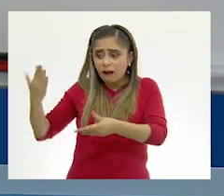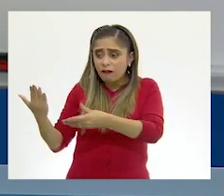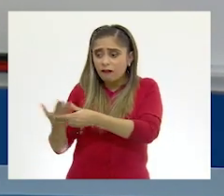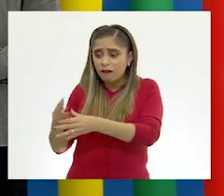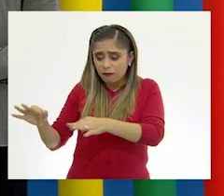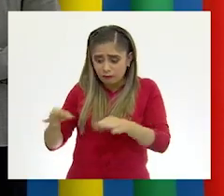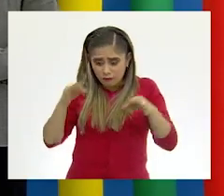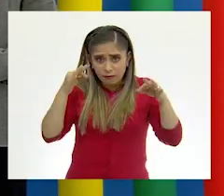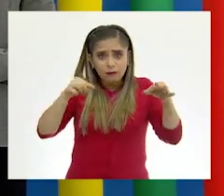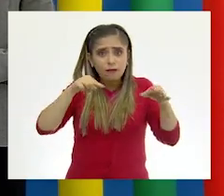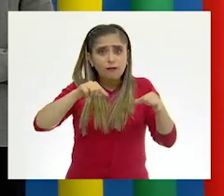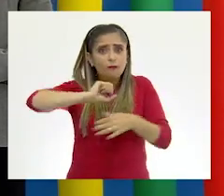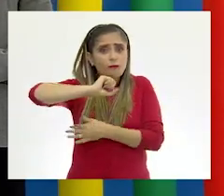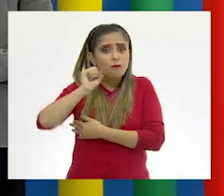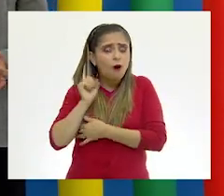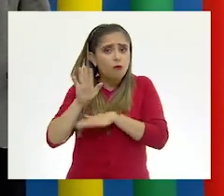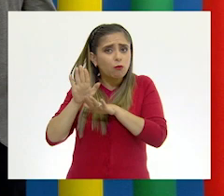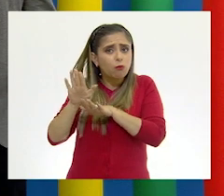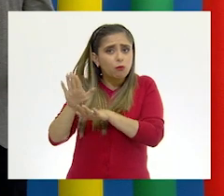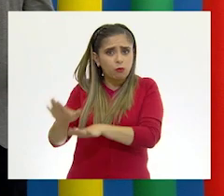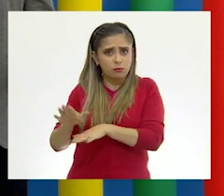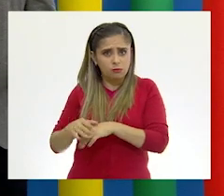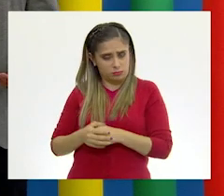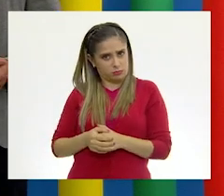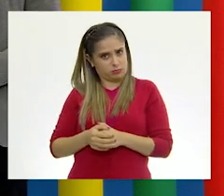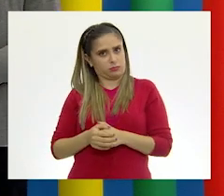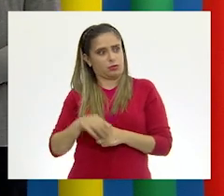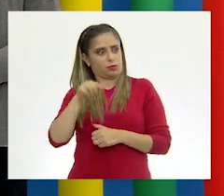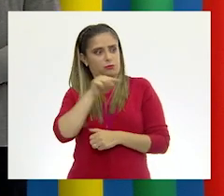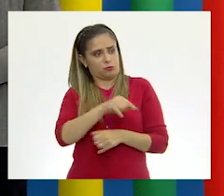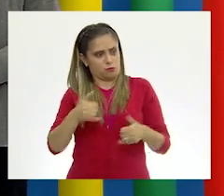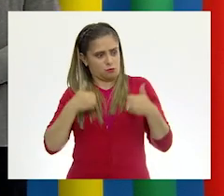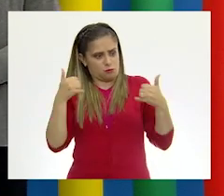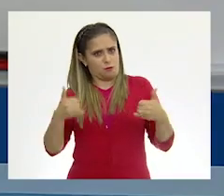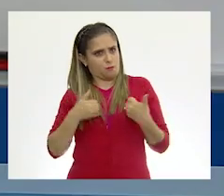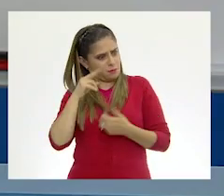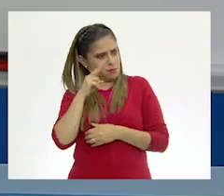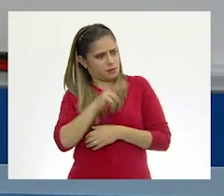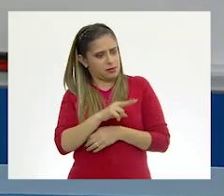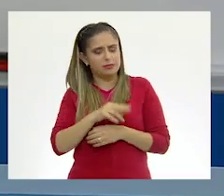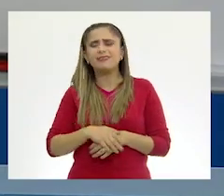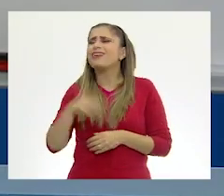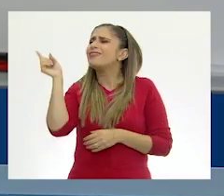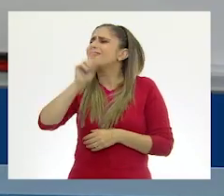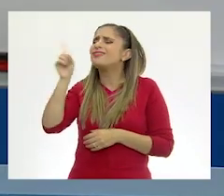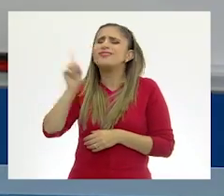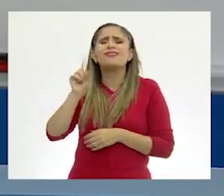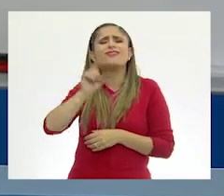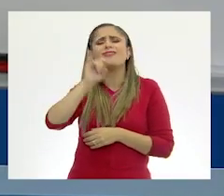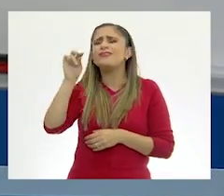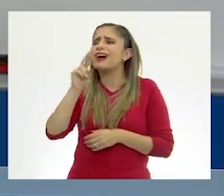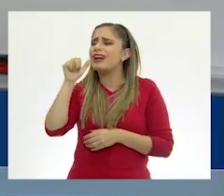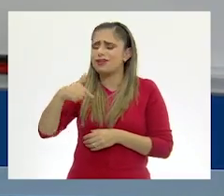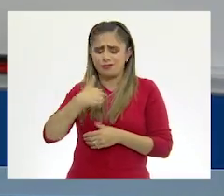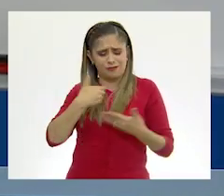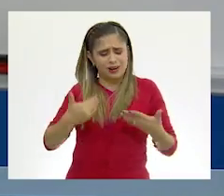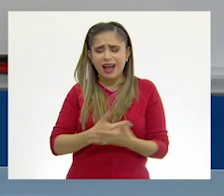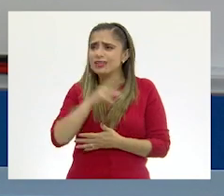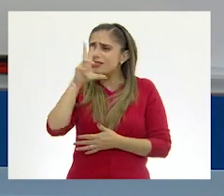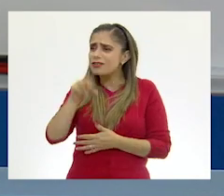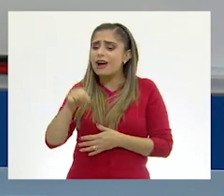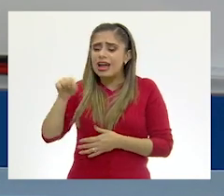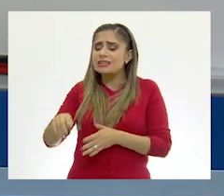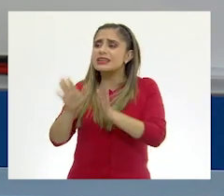1982. ¿1982? ¿Te ves más joven, Raulito? No, Juan Carlos, son los libros de